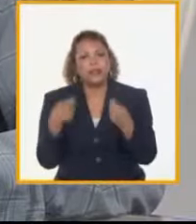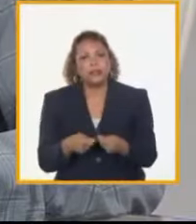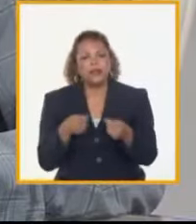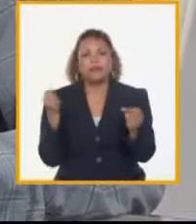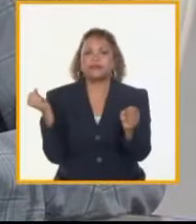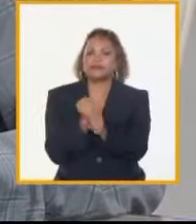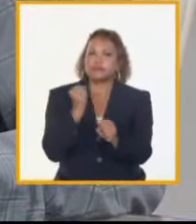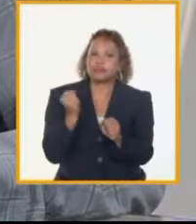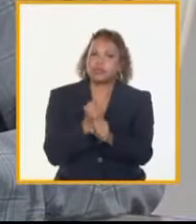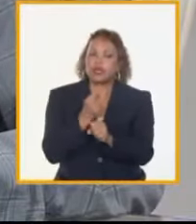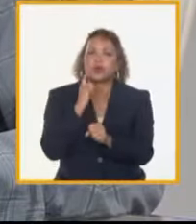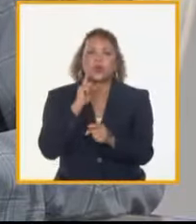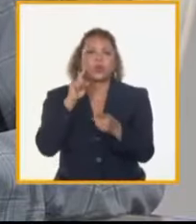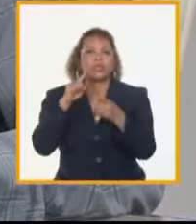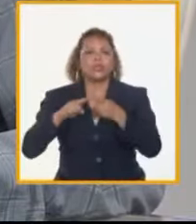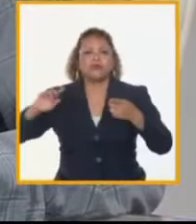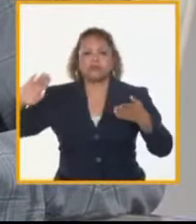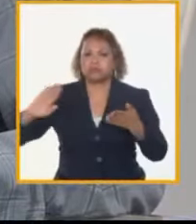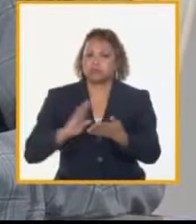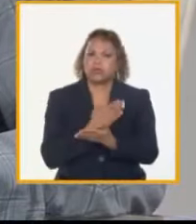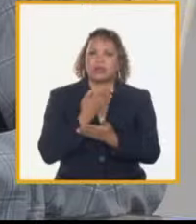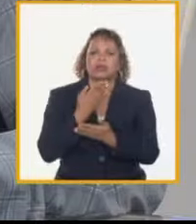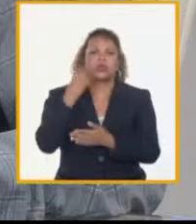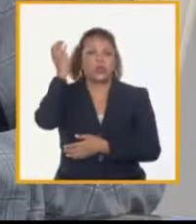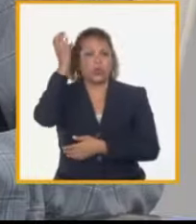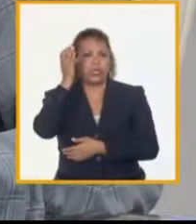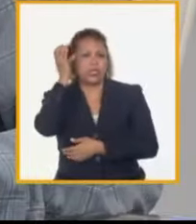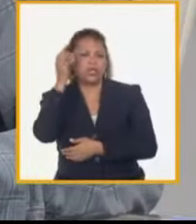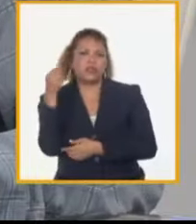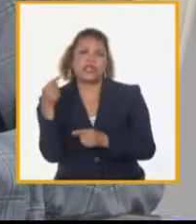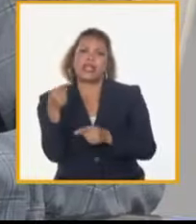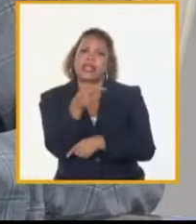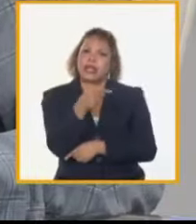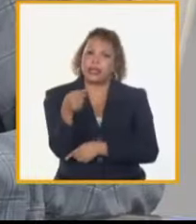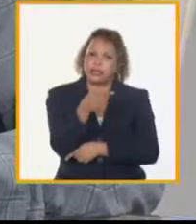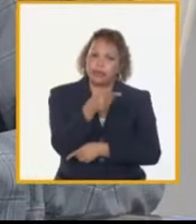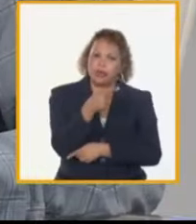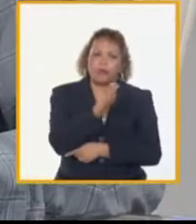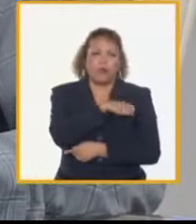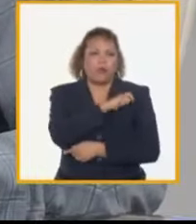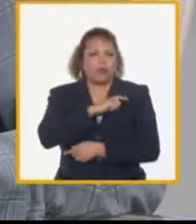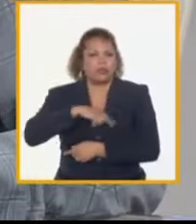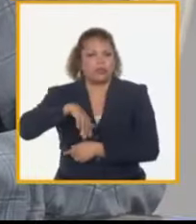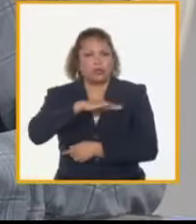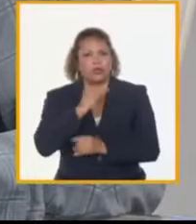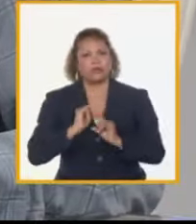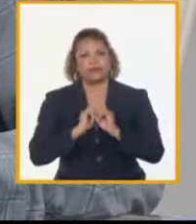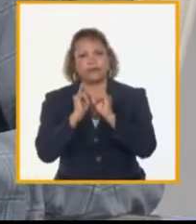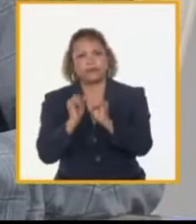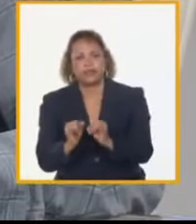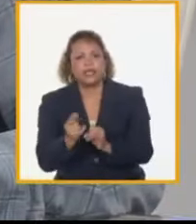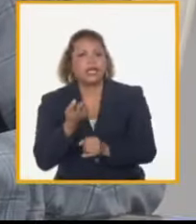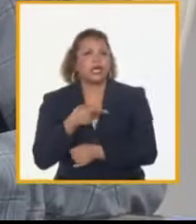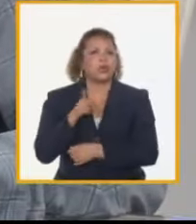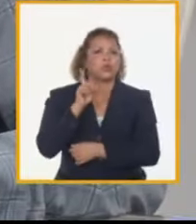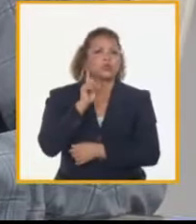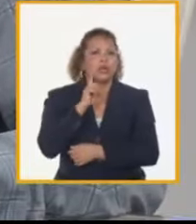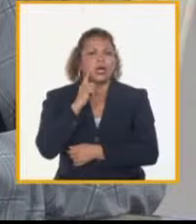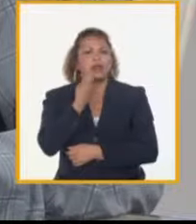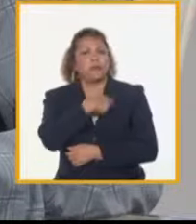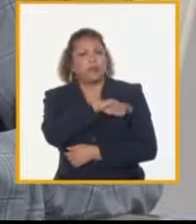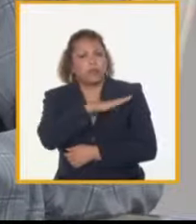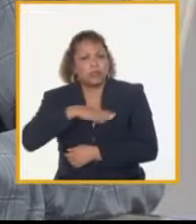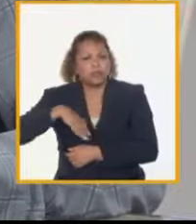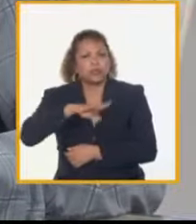por eliminar todos los criterios negativos que nos sale de la población, de escuchar a la población, de compartir